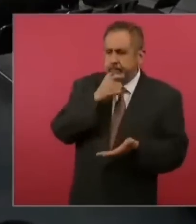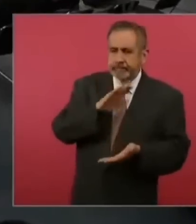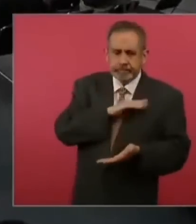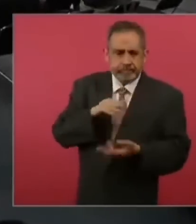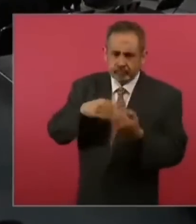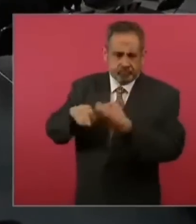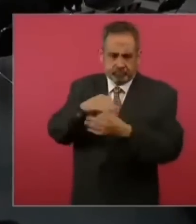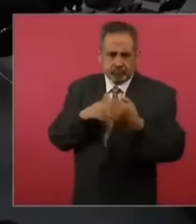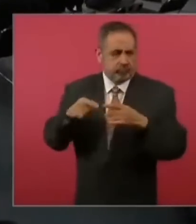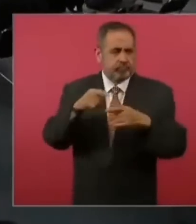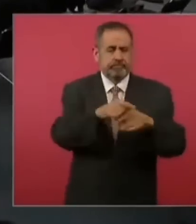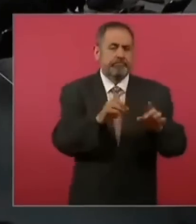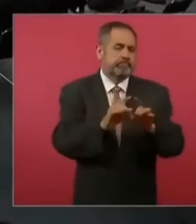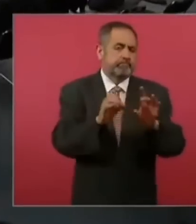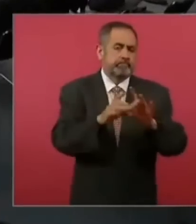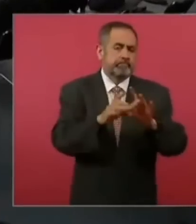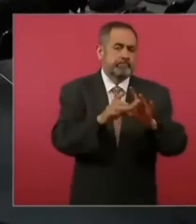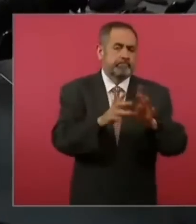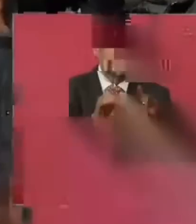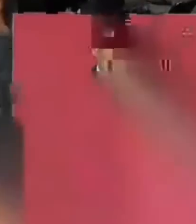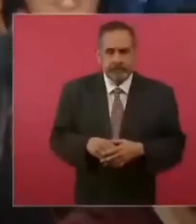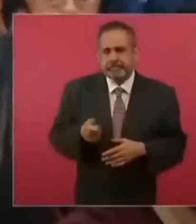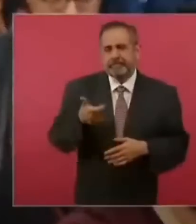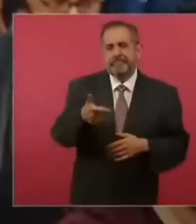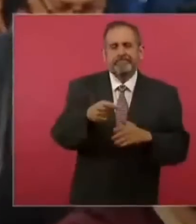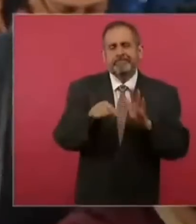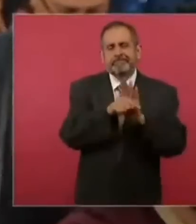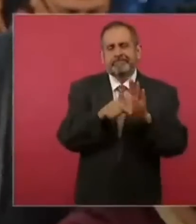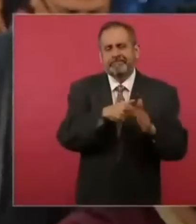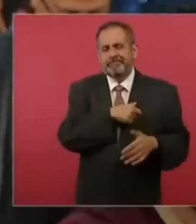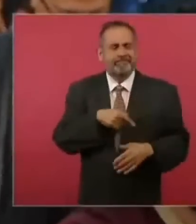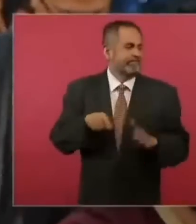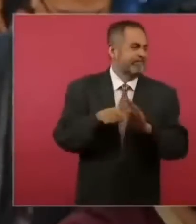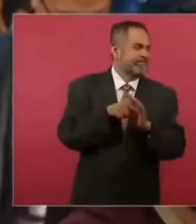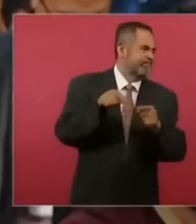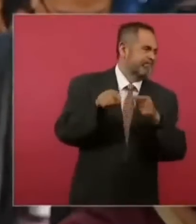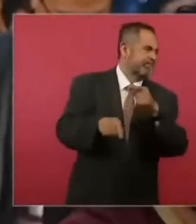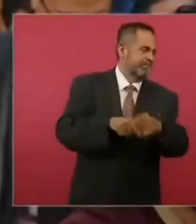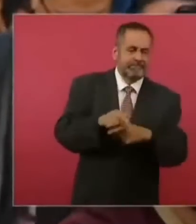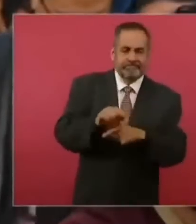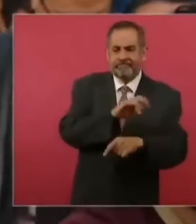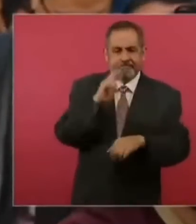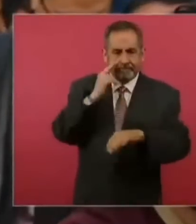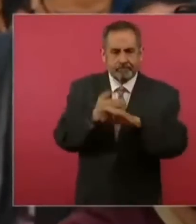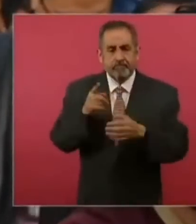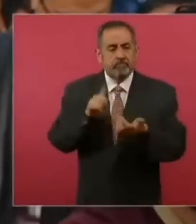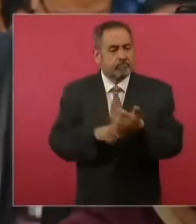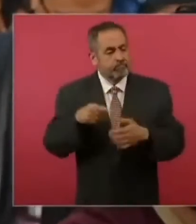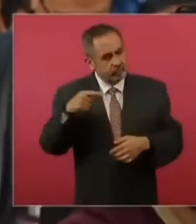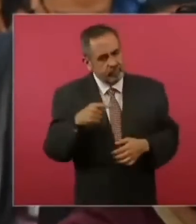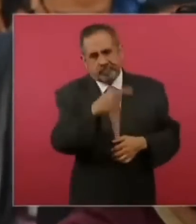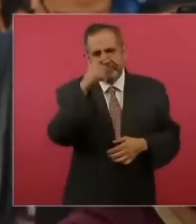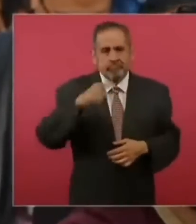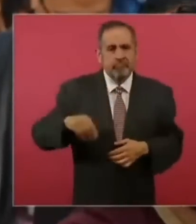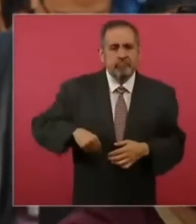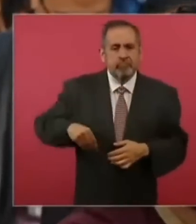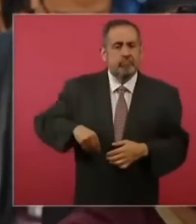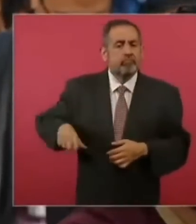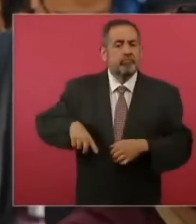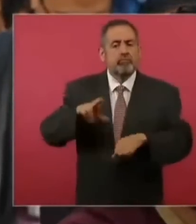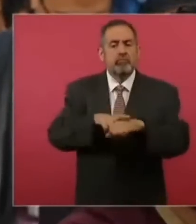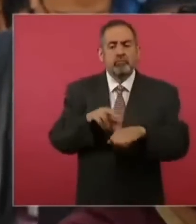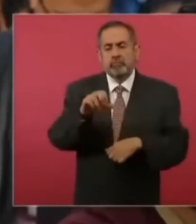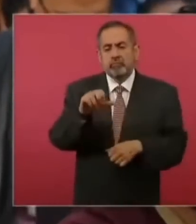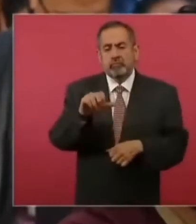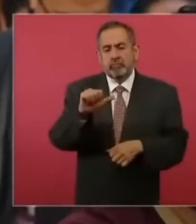bilingües, y los estigmatizaron de una manera irresponsable, y esto fue por parte del gobernador Enrique Alfaro cuando se